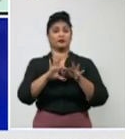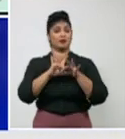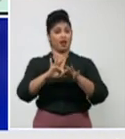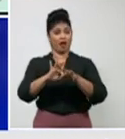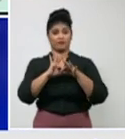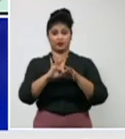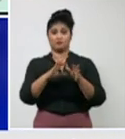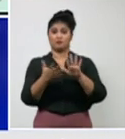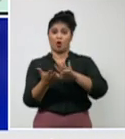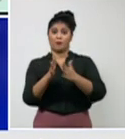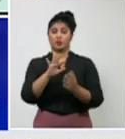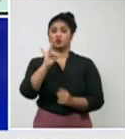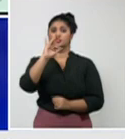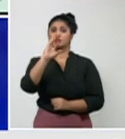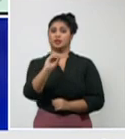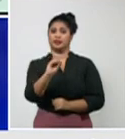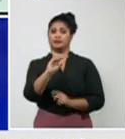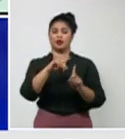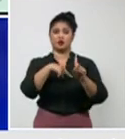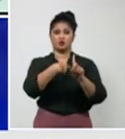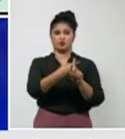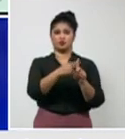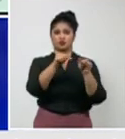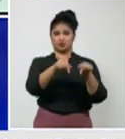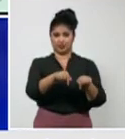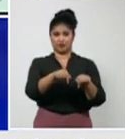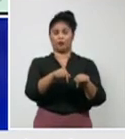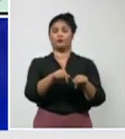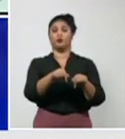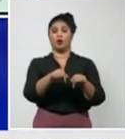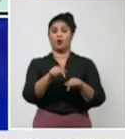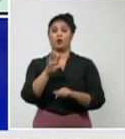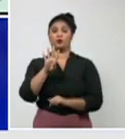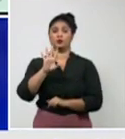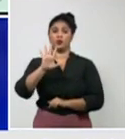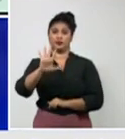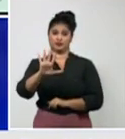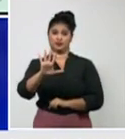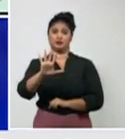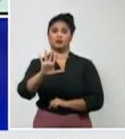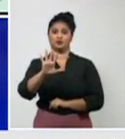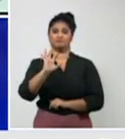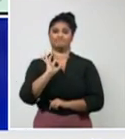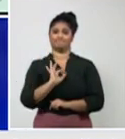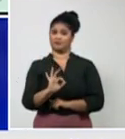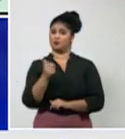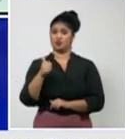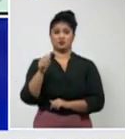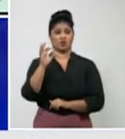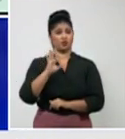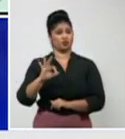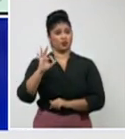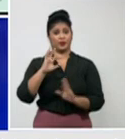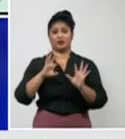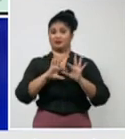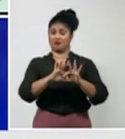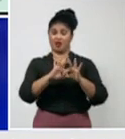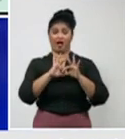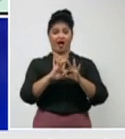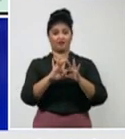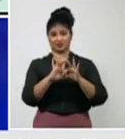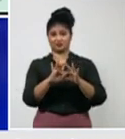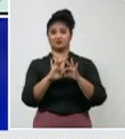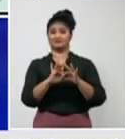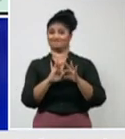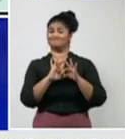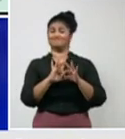Eran casos. 70. Eran 70 casos. Hoy 45, ¿no? Hoy es 45. No escampa para 10 de octubre. Es una transmisión muy